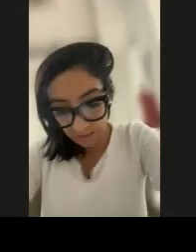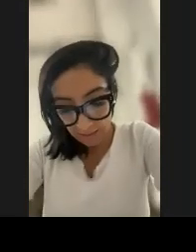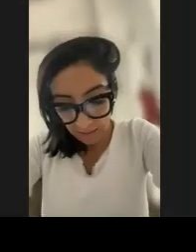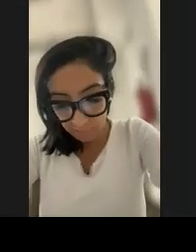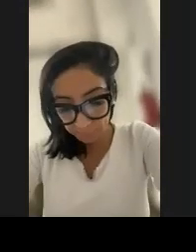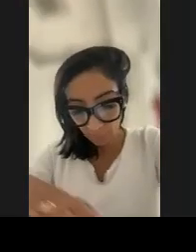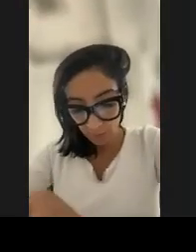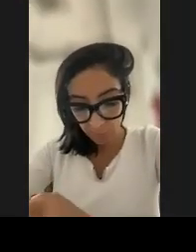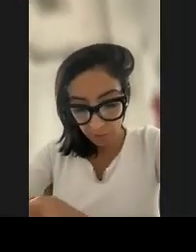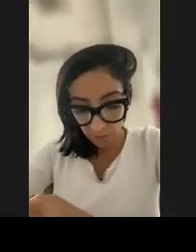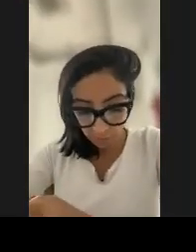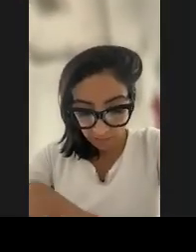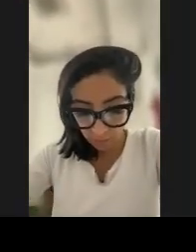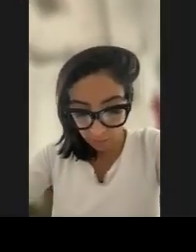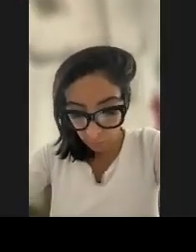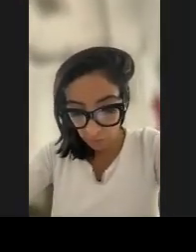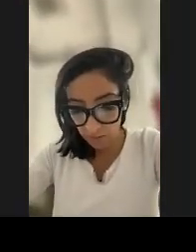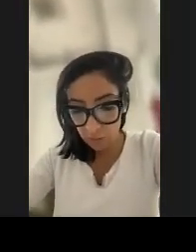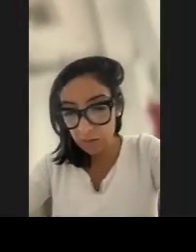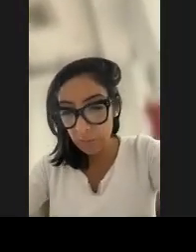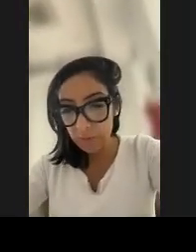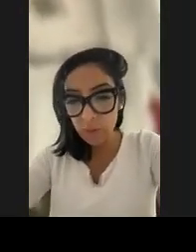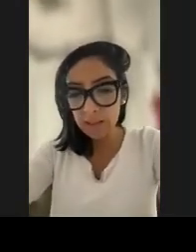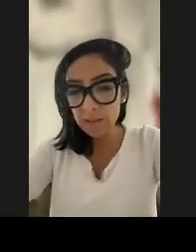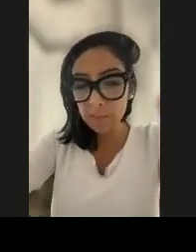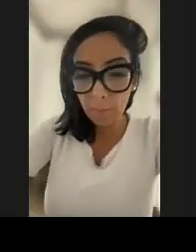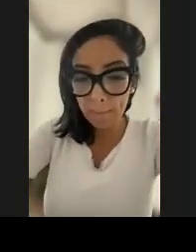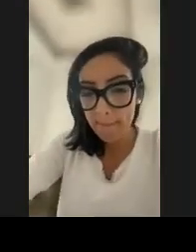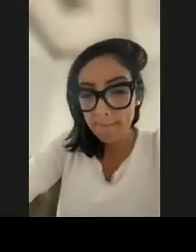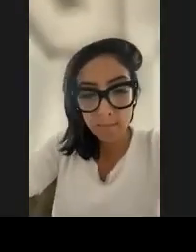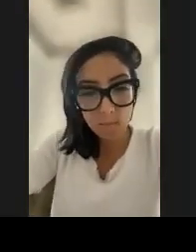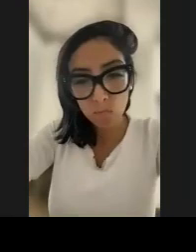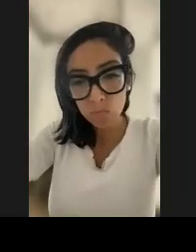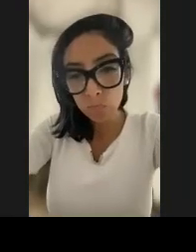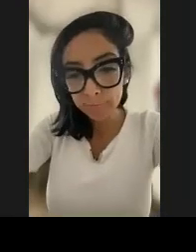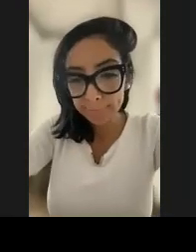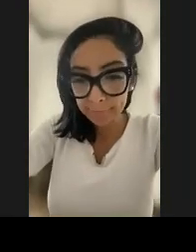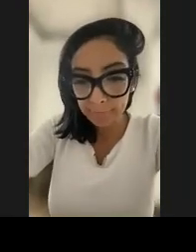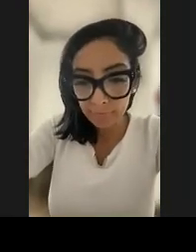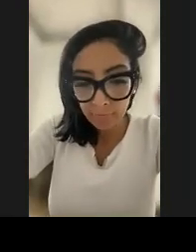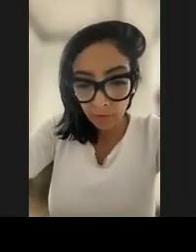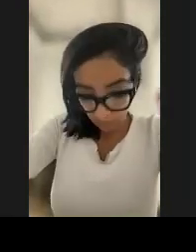Sí, presidente. Procedo a la votación. Diputado Jesús Esma Suárez. A favor.